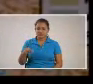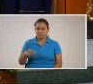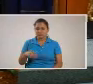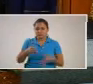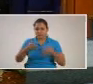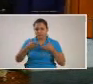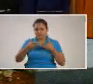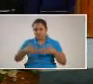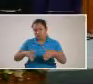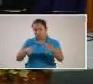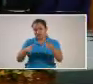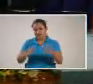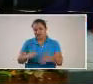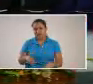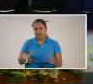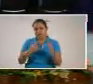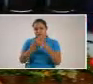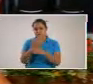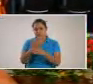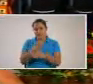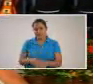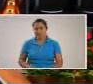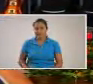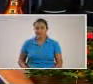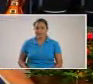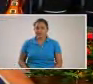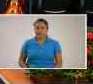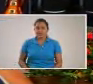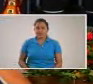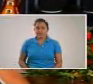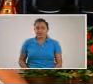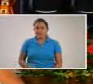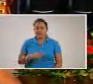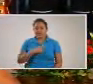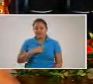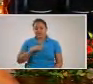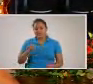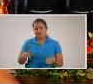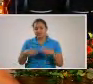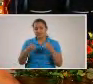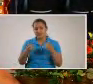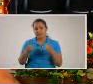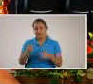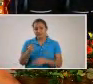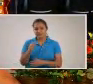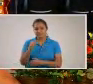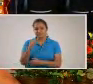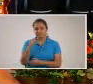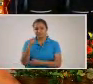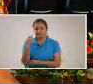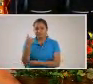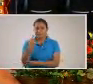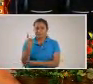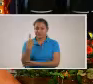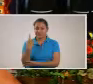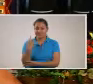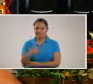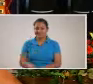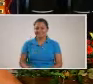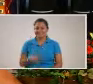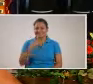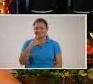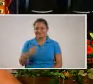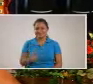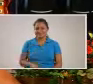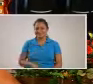estaba Mesec, Tubal y Magog. Bueno, los principales, ¿verdad? Porque menciona otros nombres,